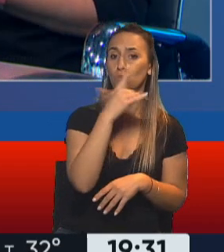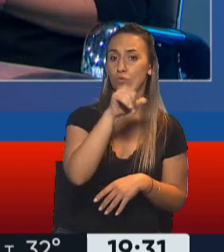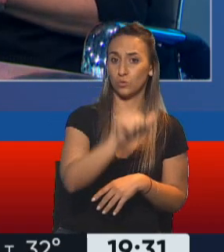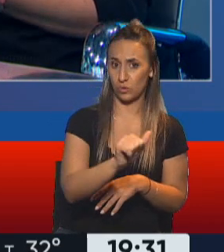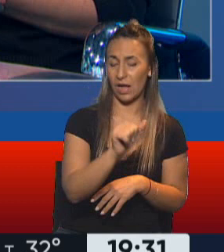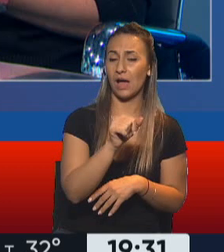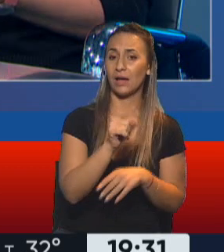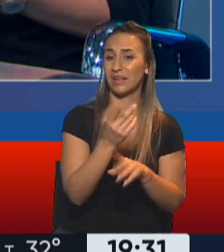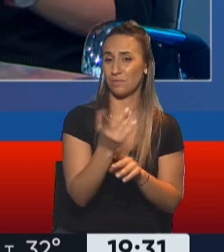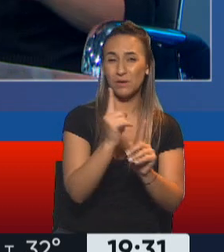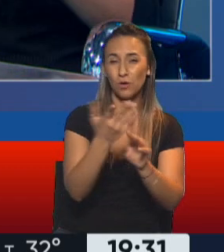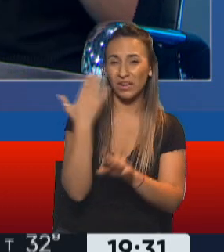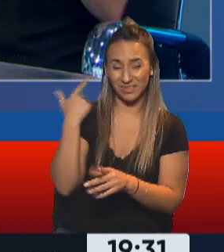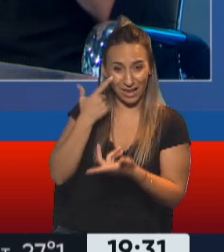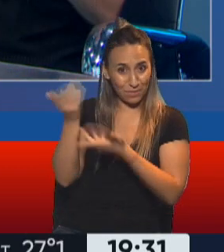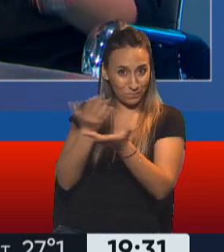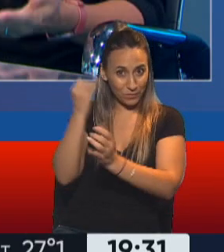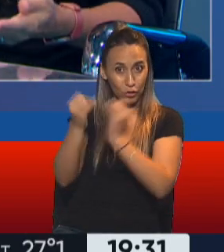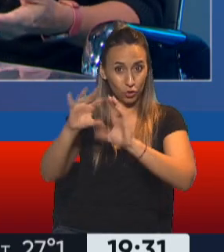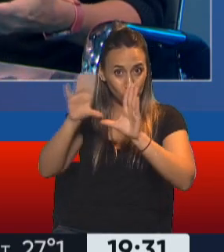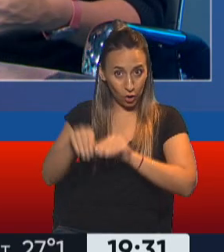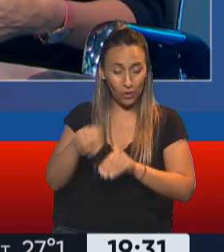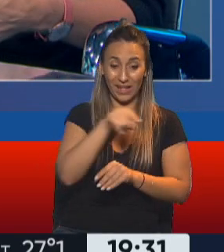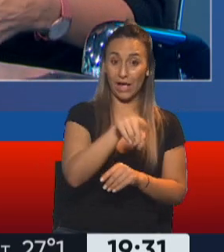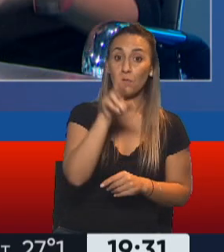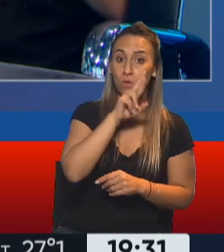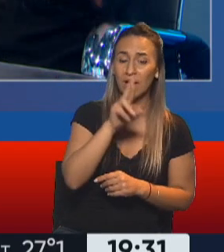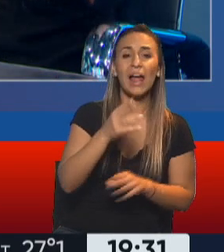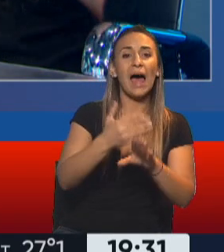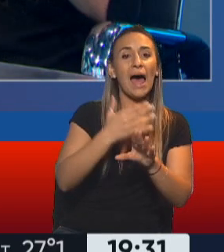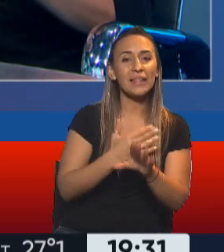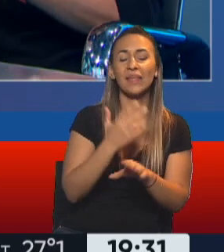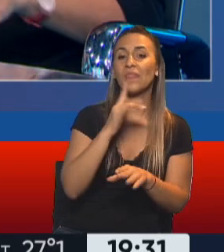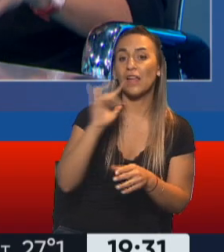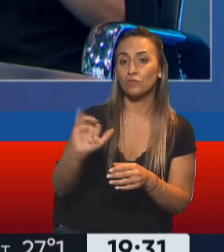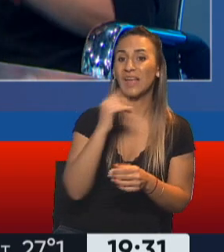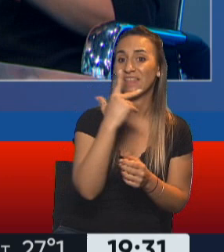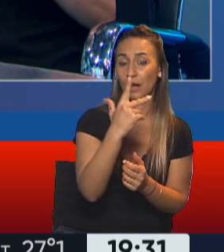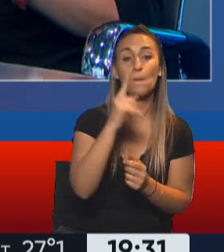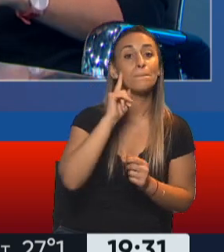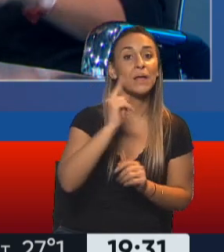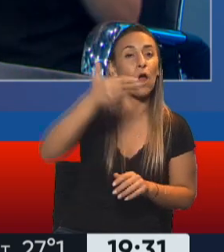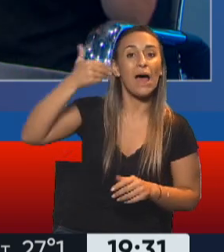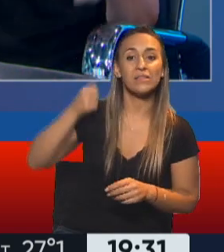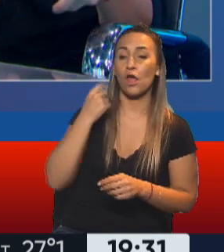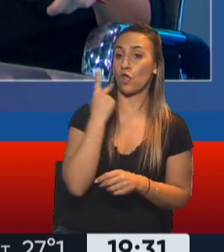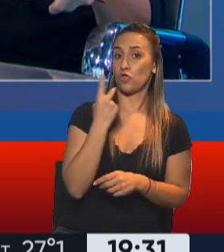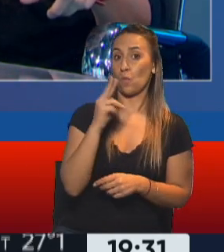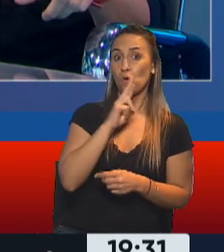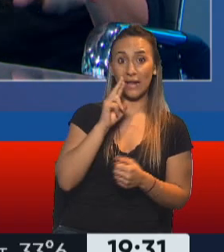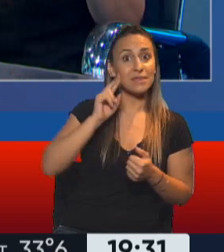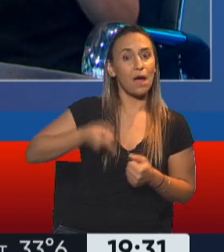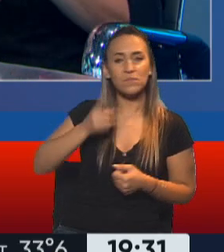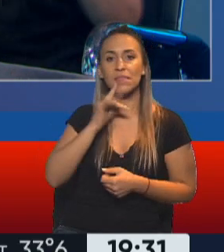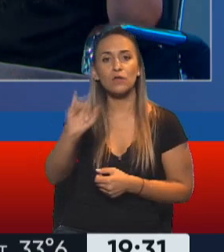estaban repasando el informe, ella había hecho 3 denuncias previas, pero había 2 mujeres que habían hecho denuncias contra el